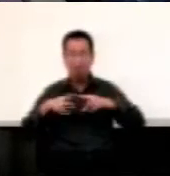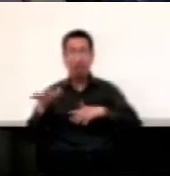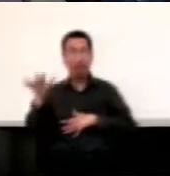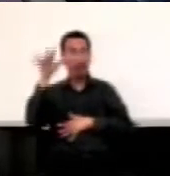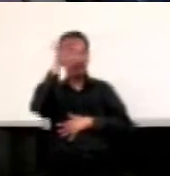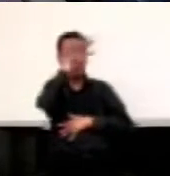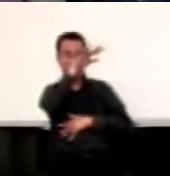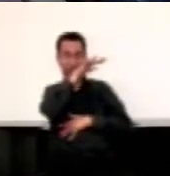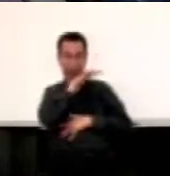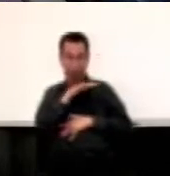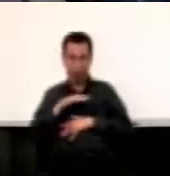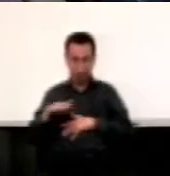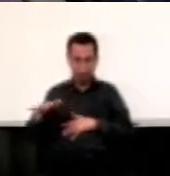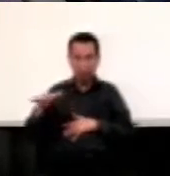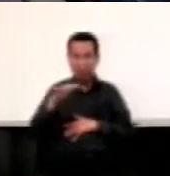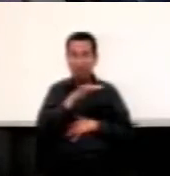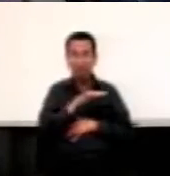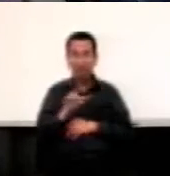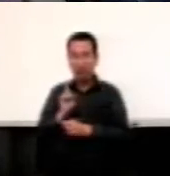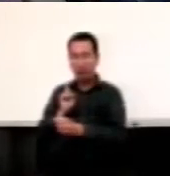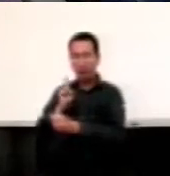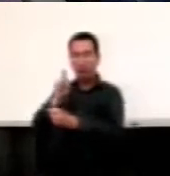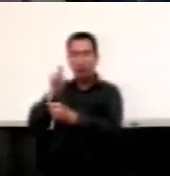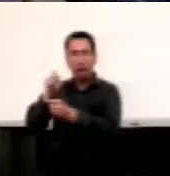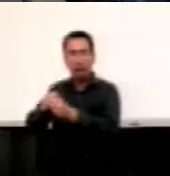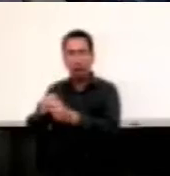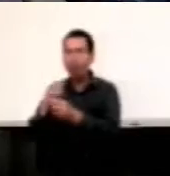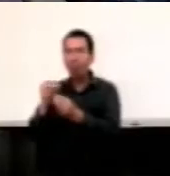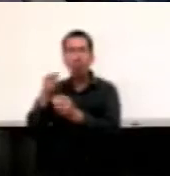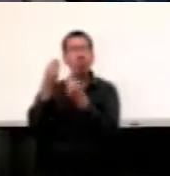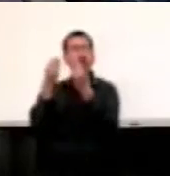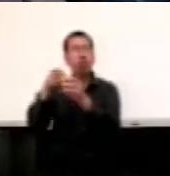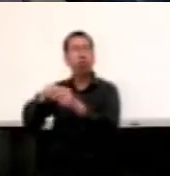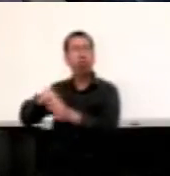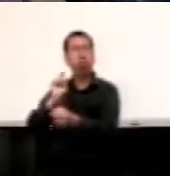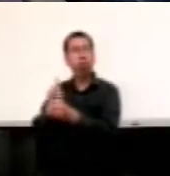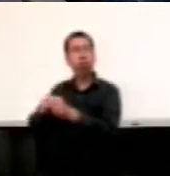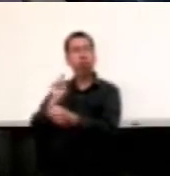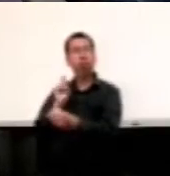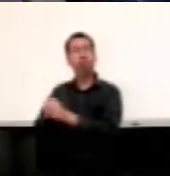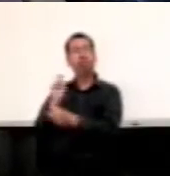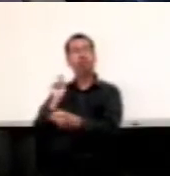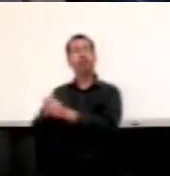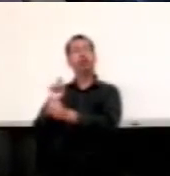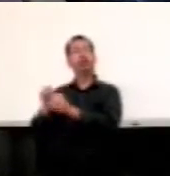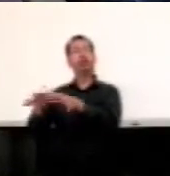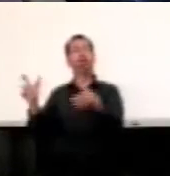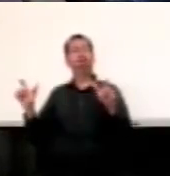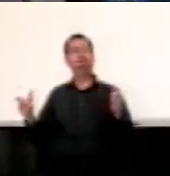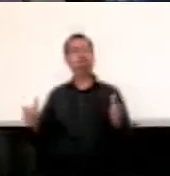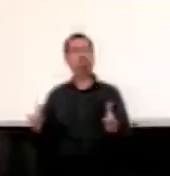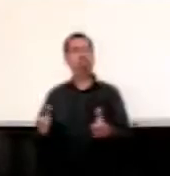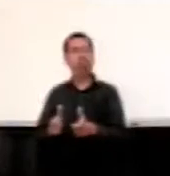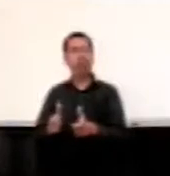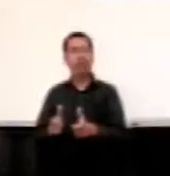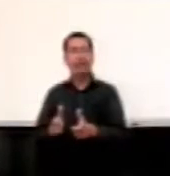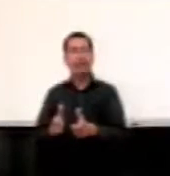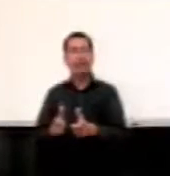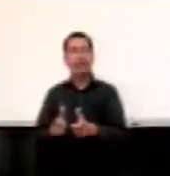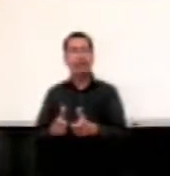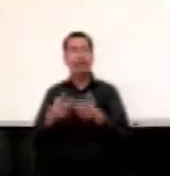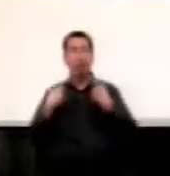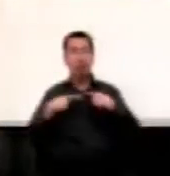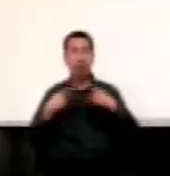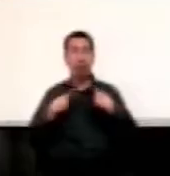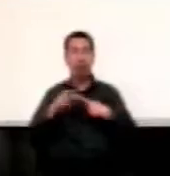teniendo fuertemente desconfianza en los partidos, porque hoy tenemos personas, líderes, que se pasan